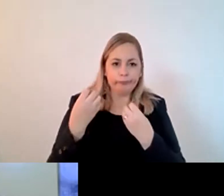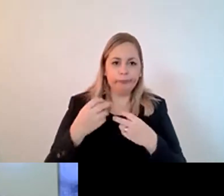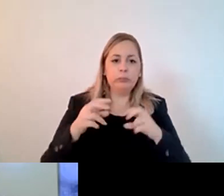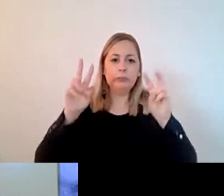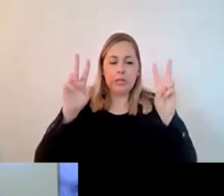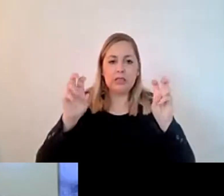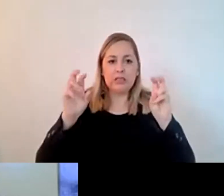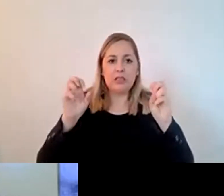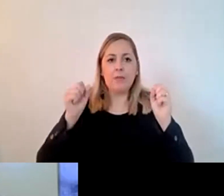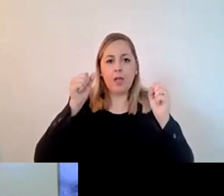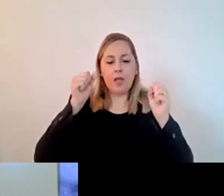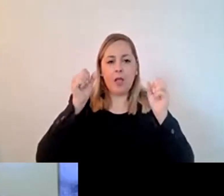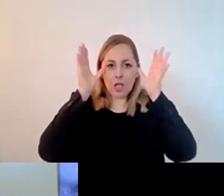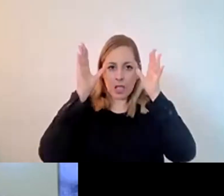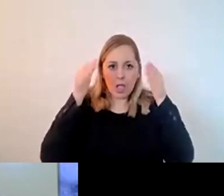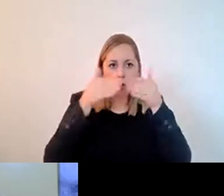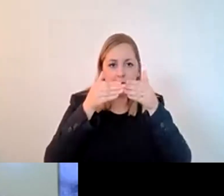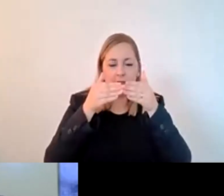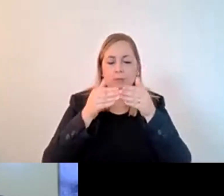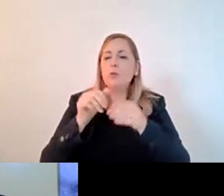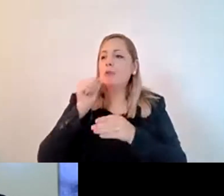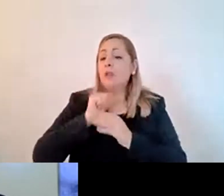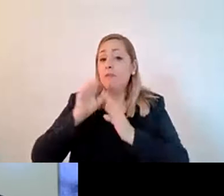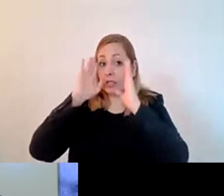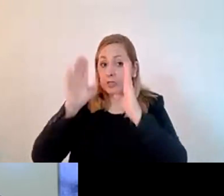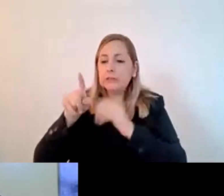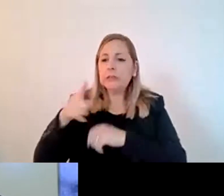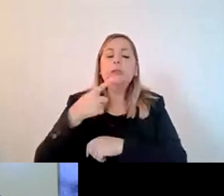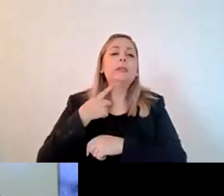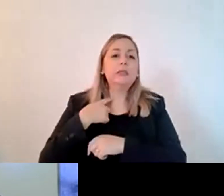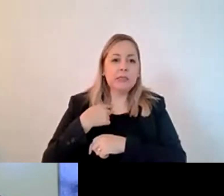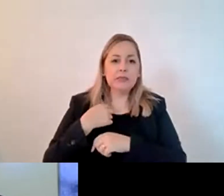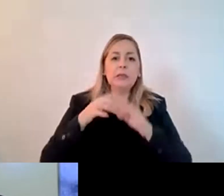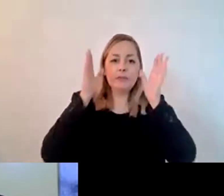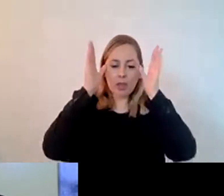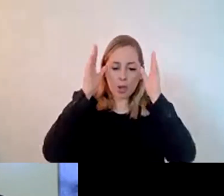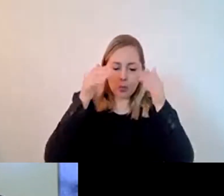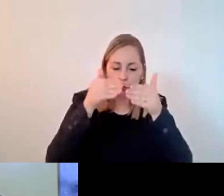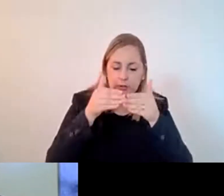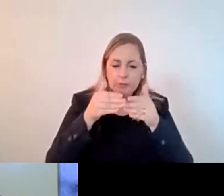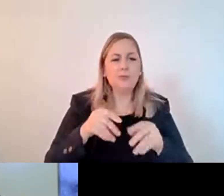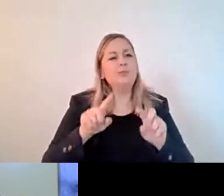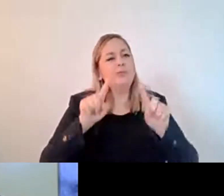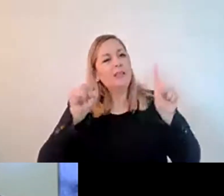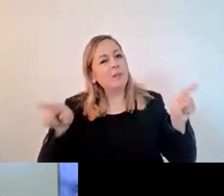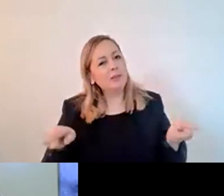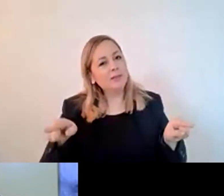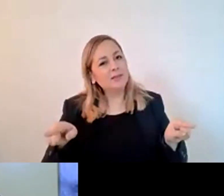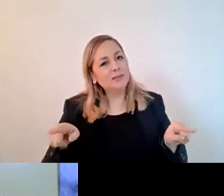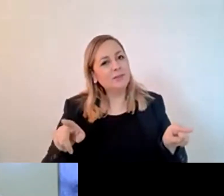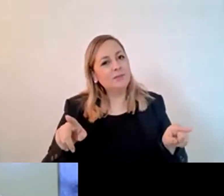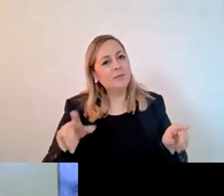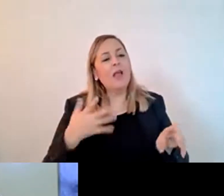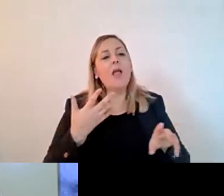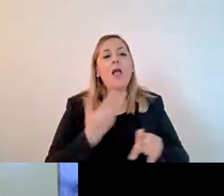de autismo y déficit atencional, porque le interesa la línea del autismo. Y entre paréntesis, hay muchos